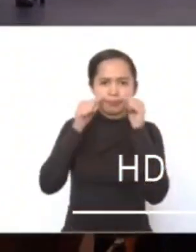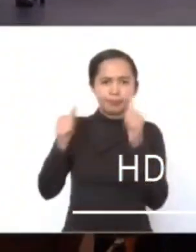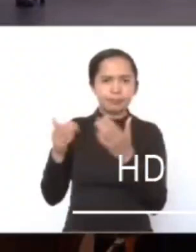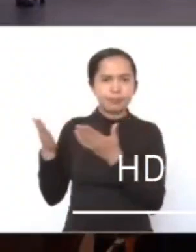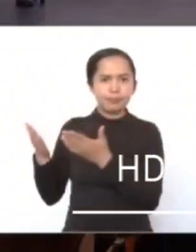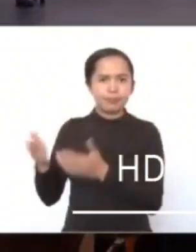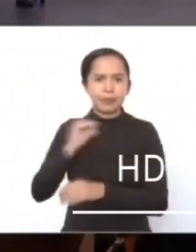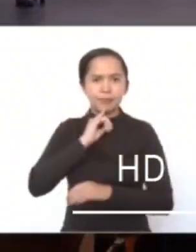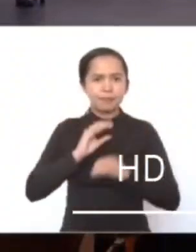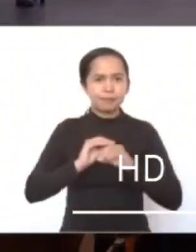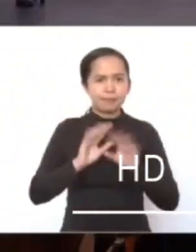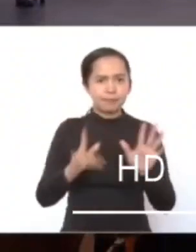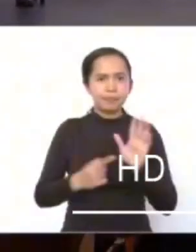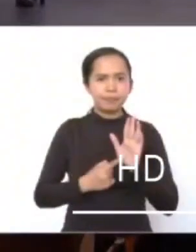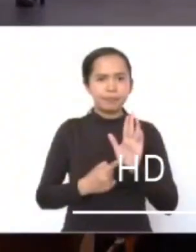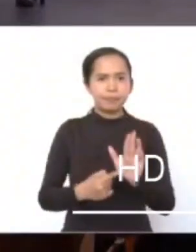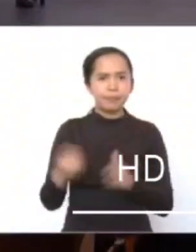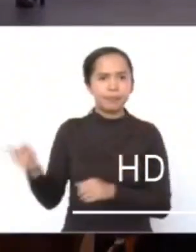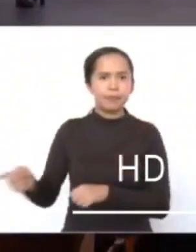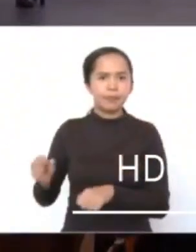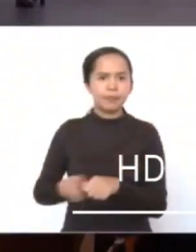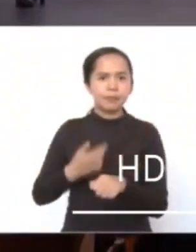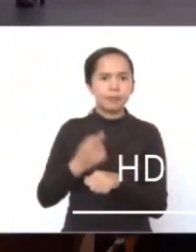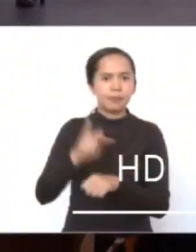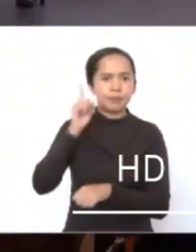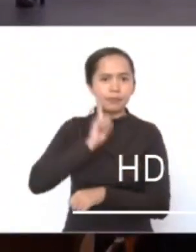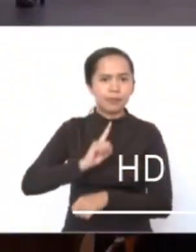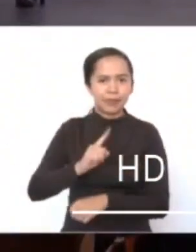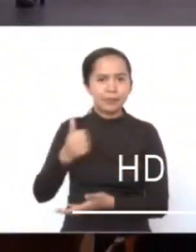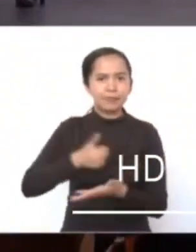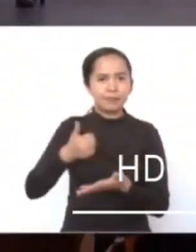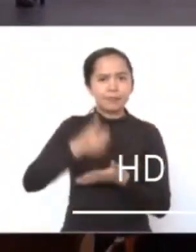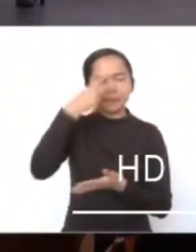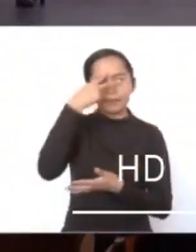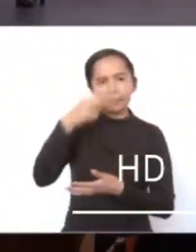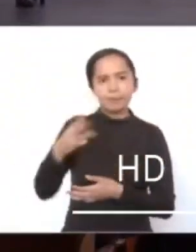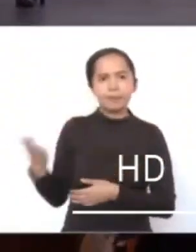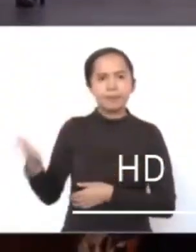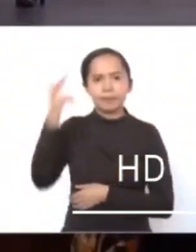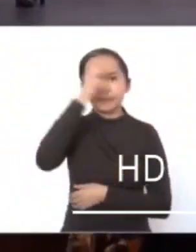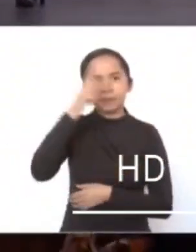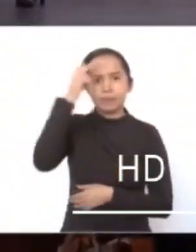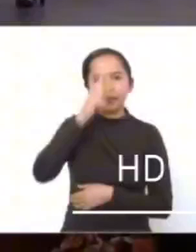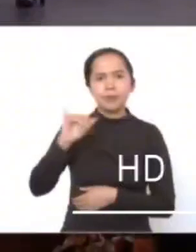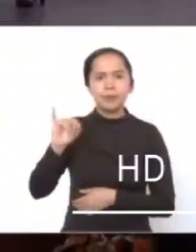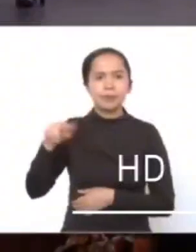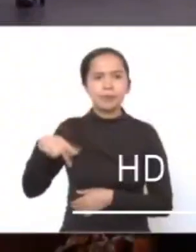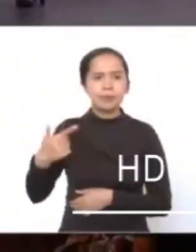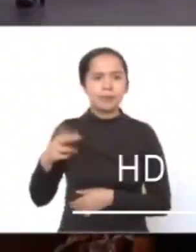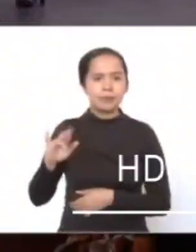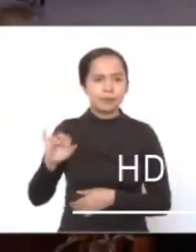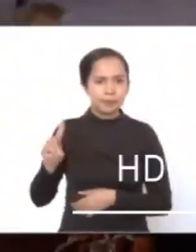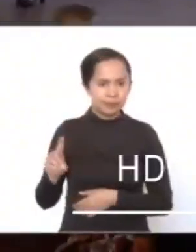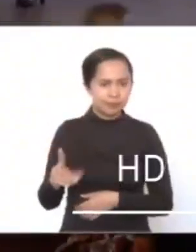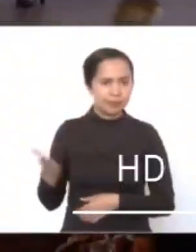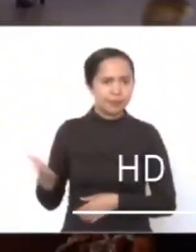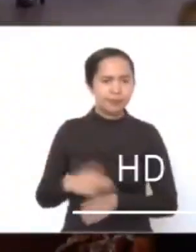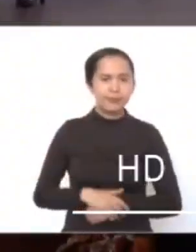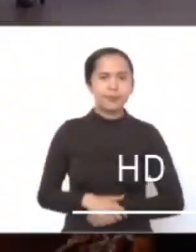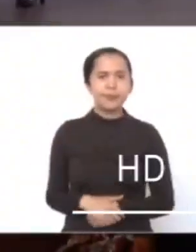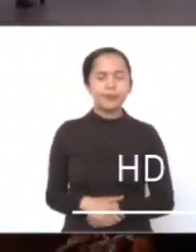escuchemos el informe que presenta la Secretaria de las Mujeres de la Ciudad de México, psicóloga Ingrid Gómez Arazíbar.